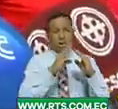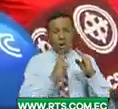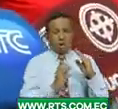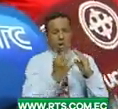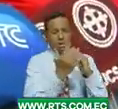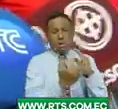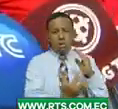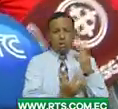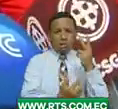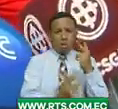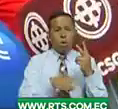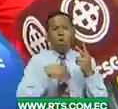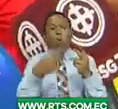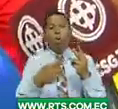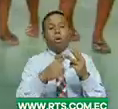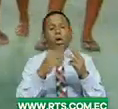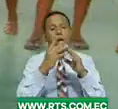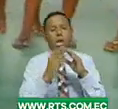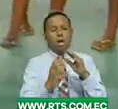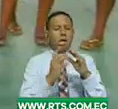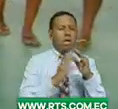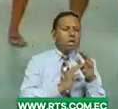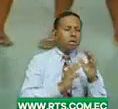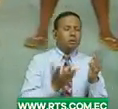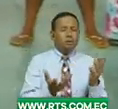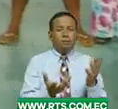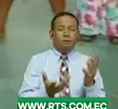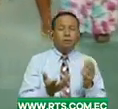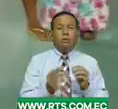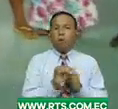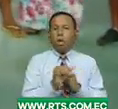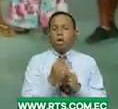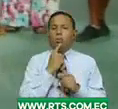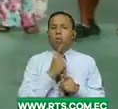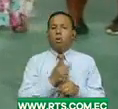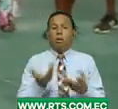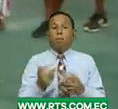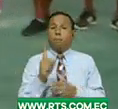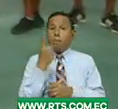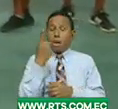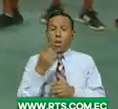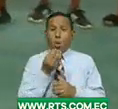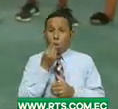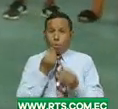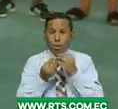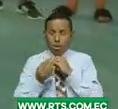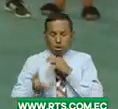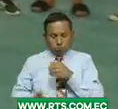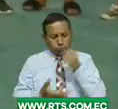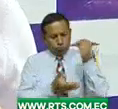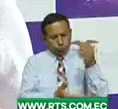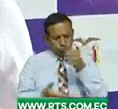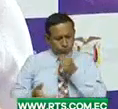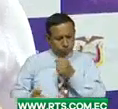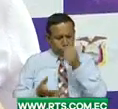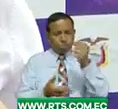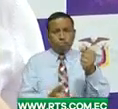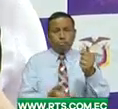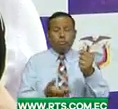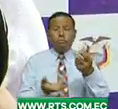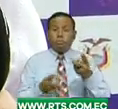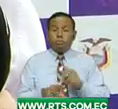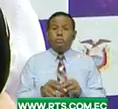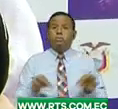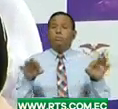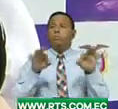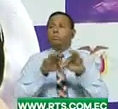con 3 paredes abajo también. En primera instancia, se les entregó raciones alimenticias. Y no olvidemos también que